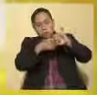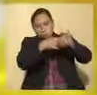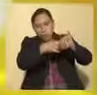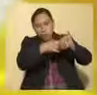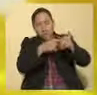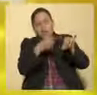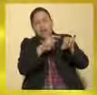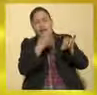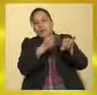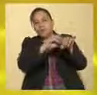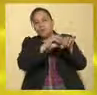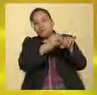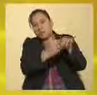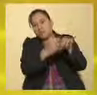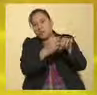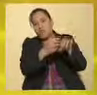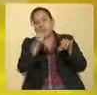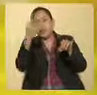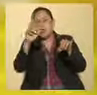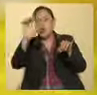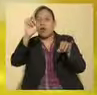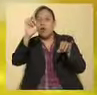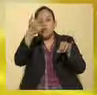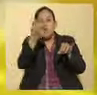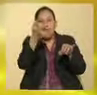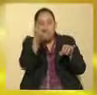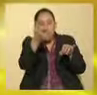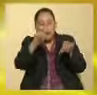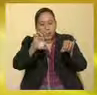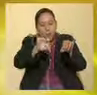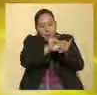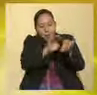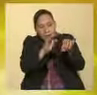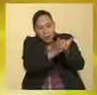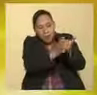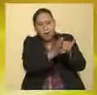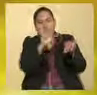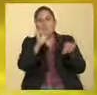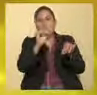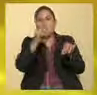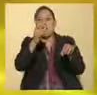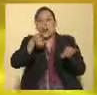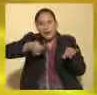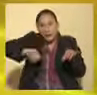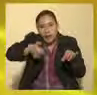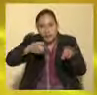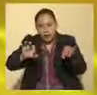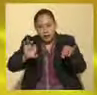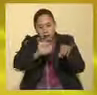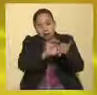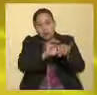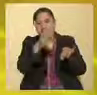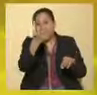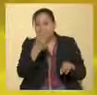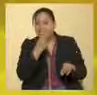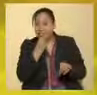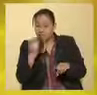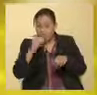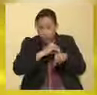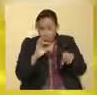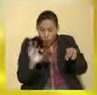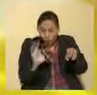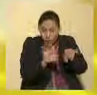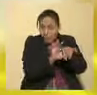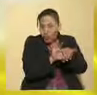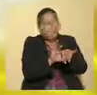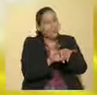monedas, todos estos remedios, canicas, que por favor no les pongan nada de esas cosas a los niños. Un niño va a tener